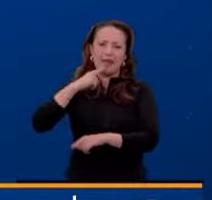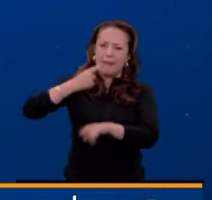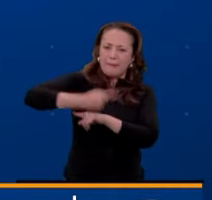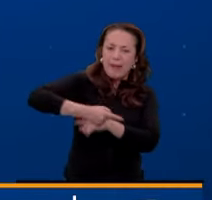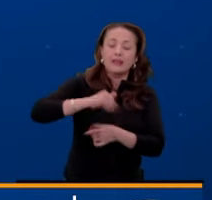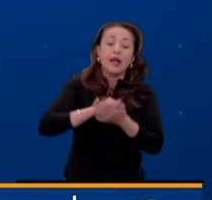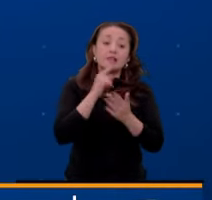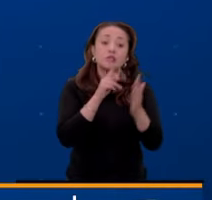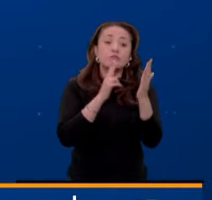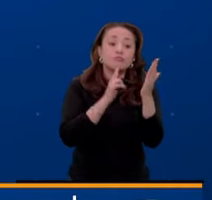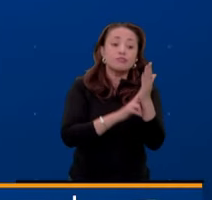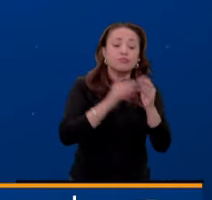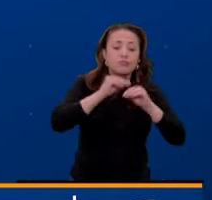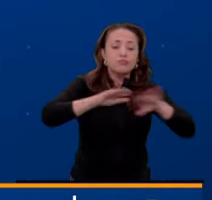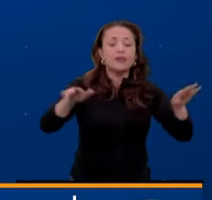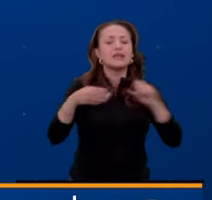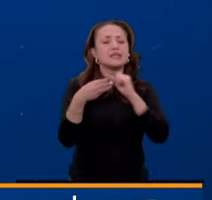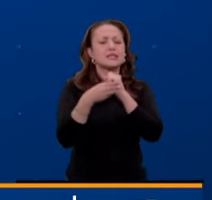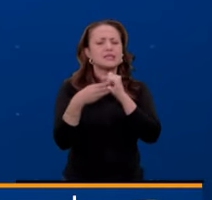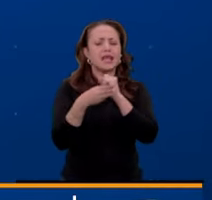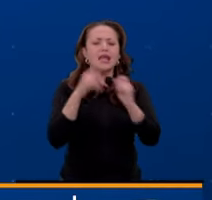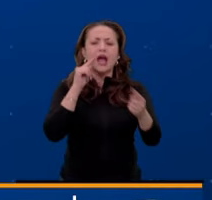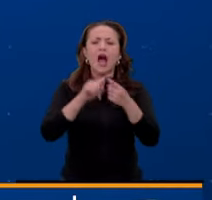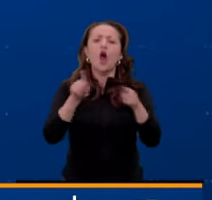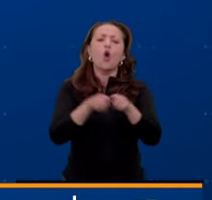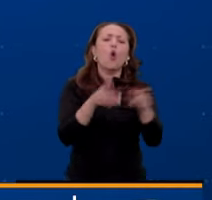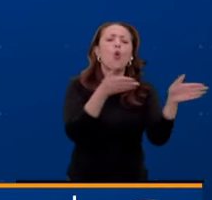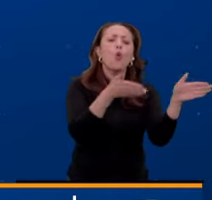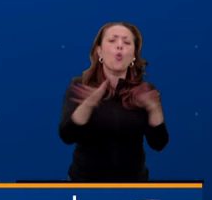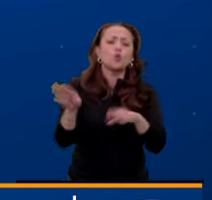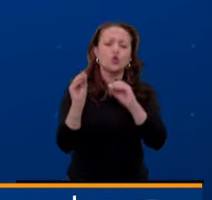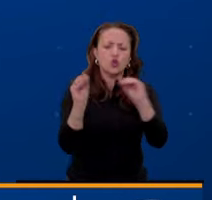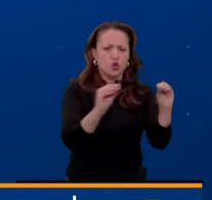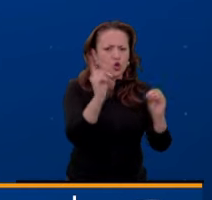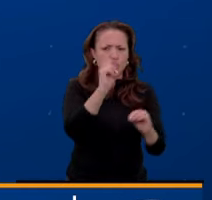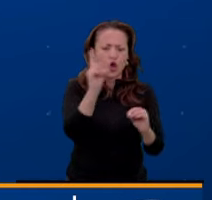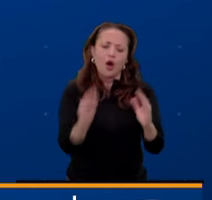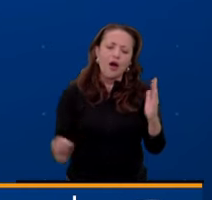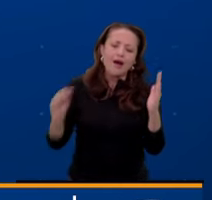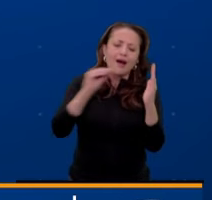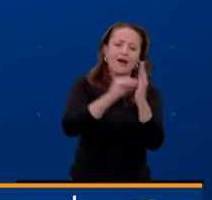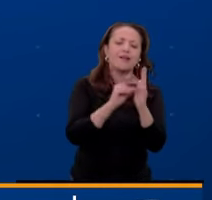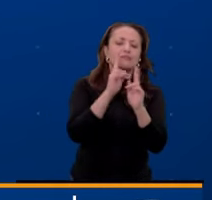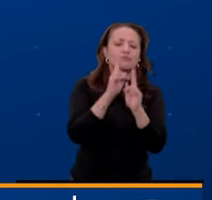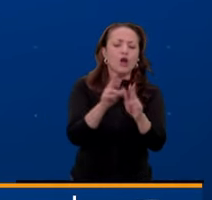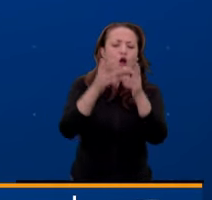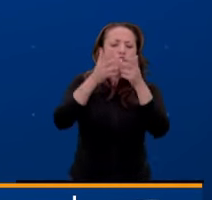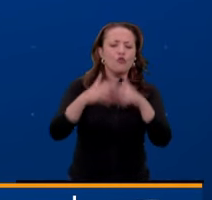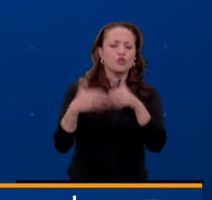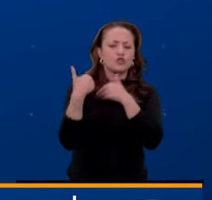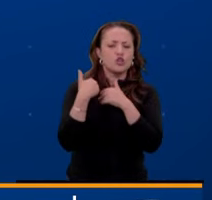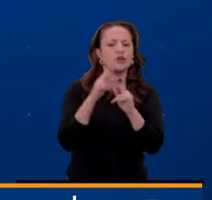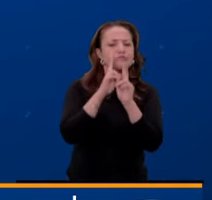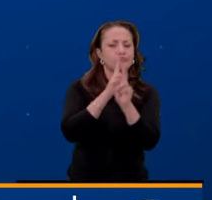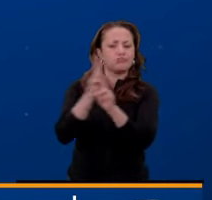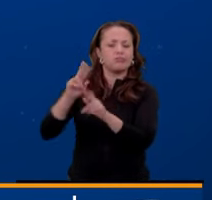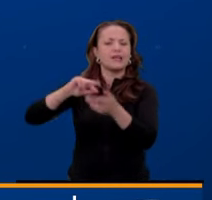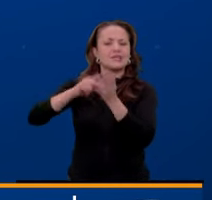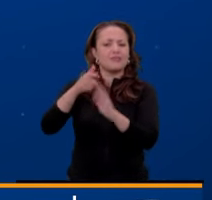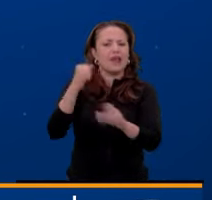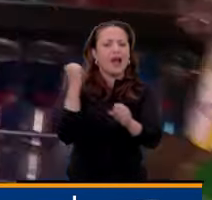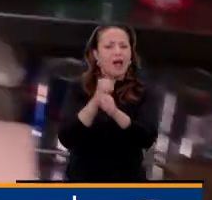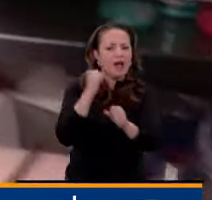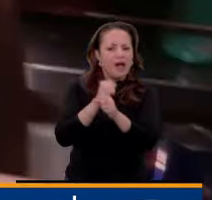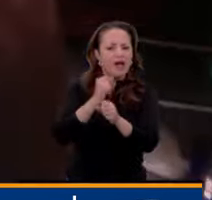comunicado, el SENA aclaró que no se trata de cursos de formación, sino únicamente de funciones que pueden ser reconocidas o que se